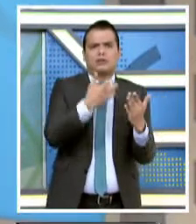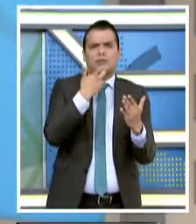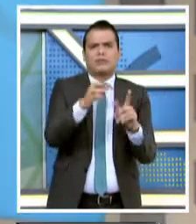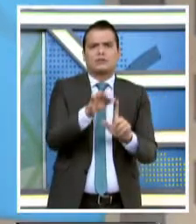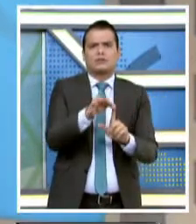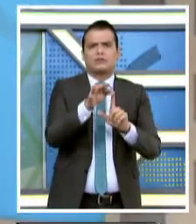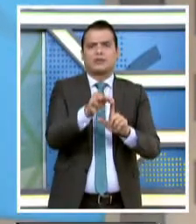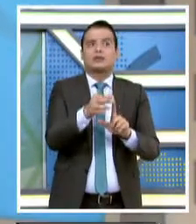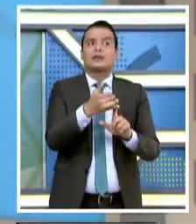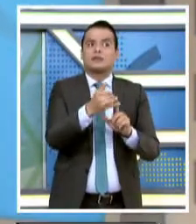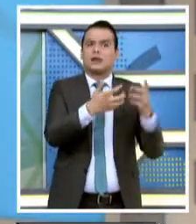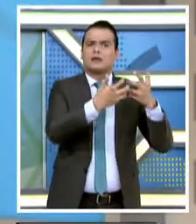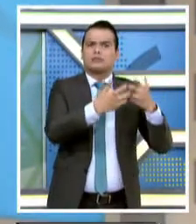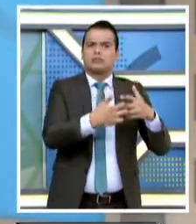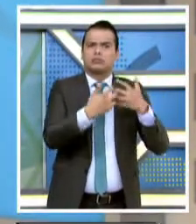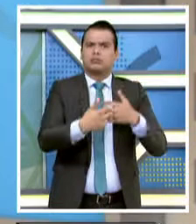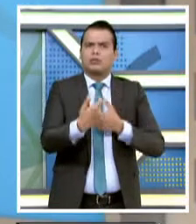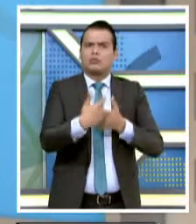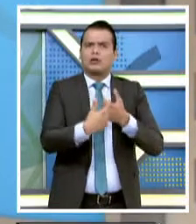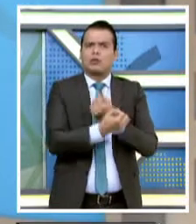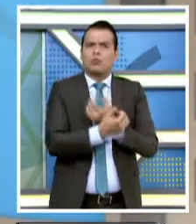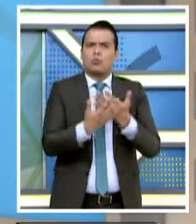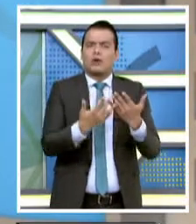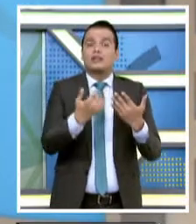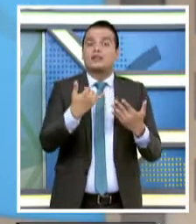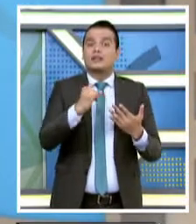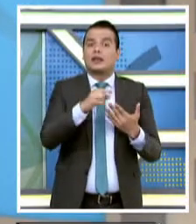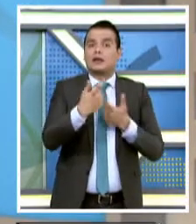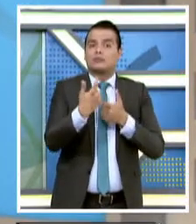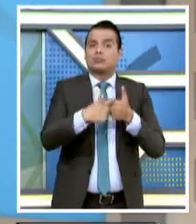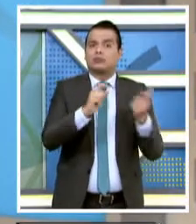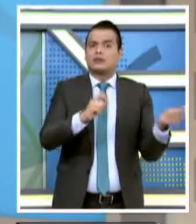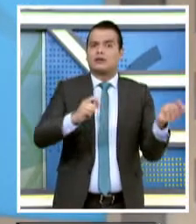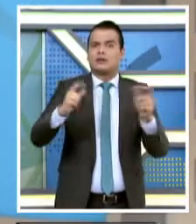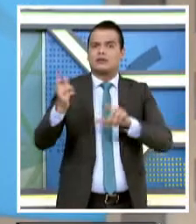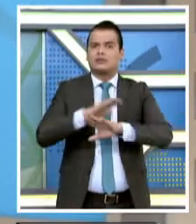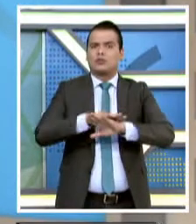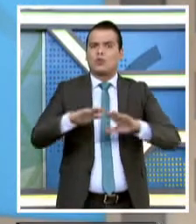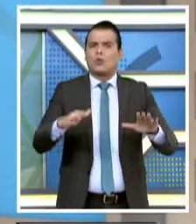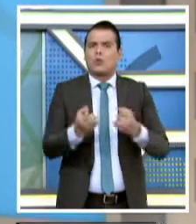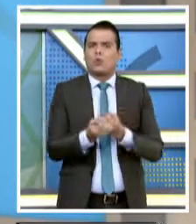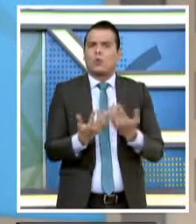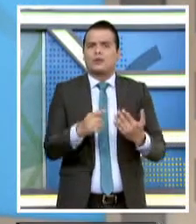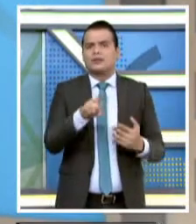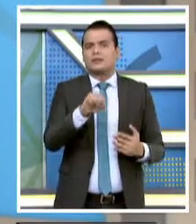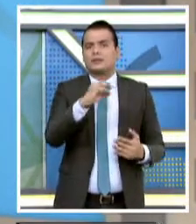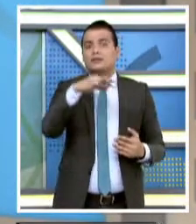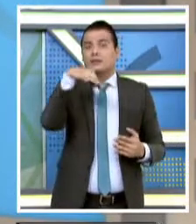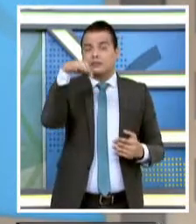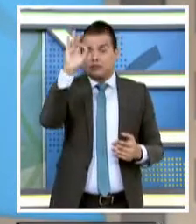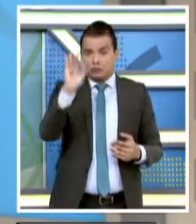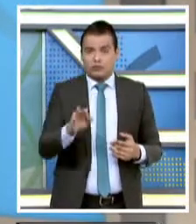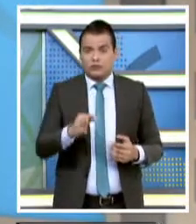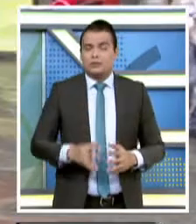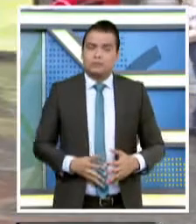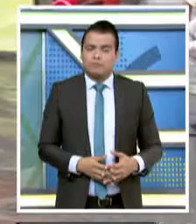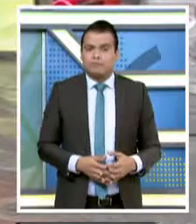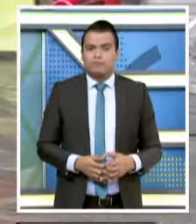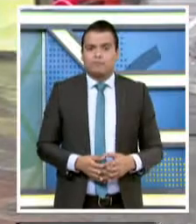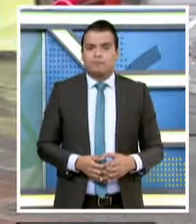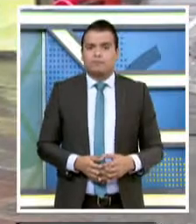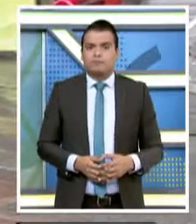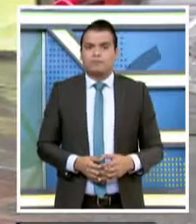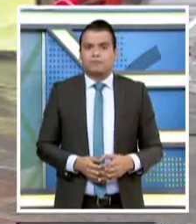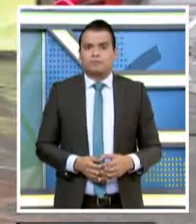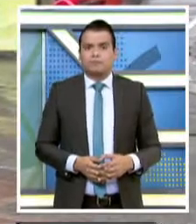del 60% de las empresas autorizadas por el gobierno para ejercer labores ya cuentan con pasaporte sanitario.